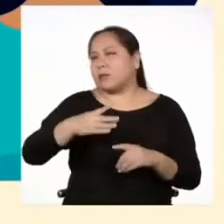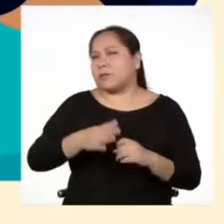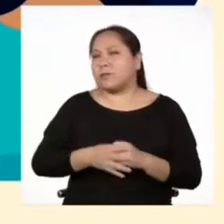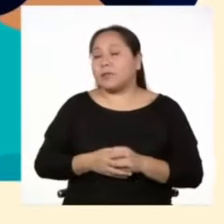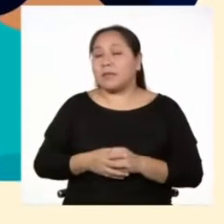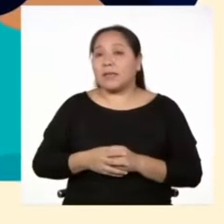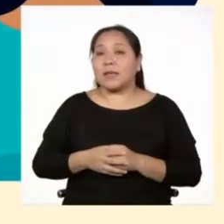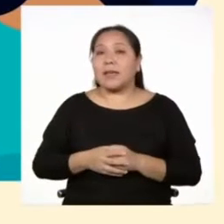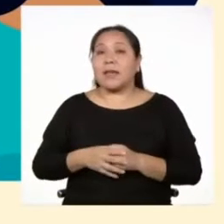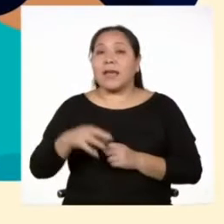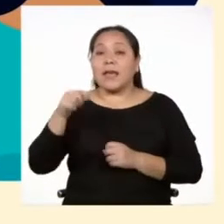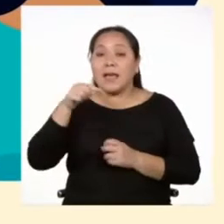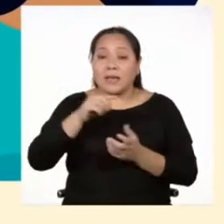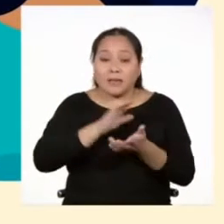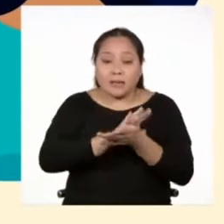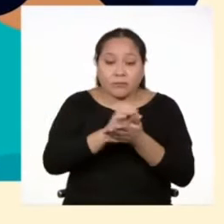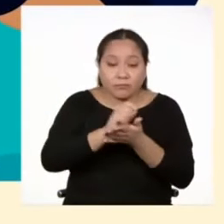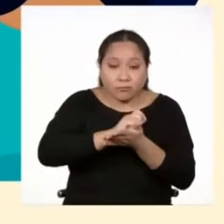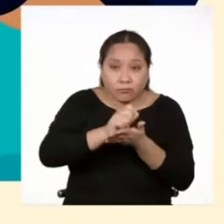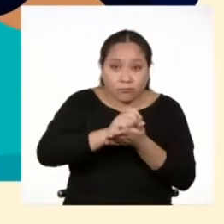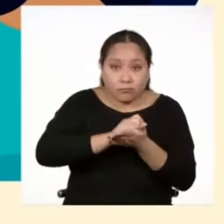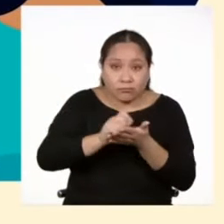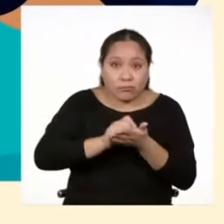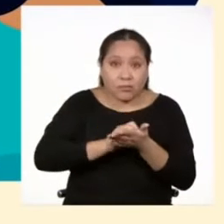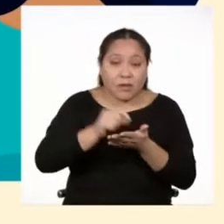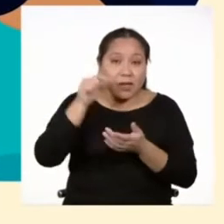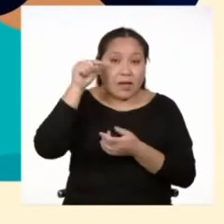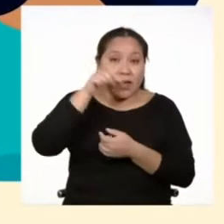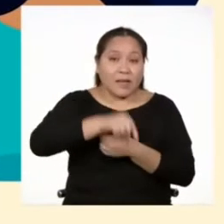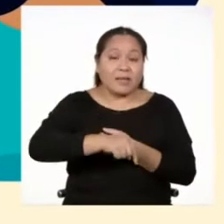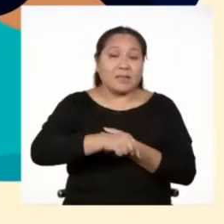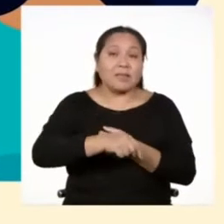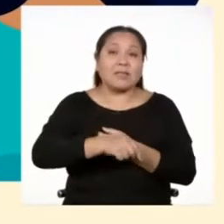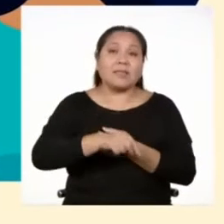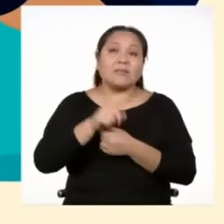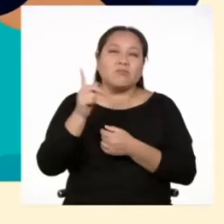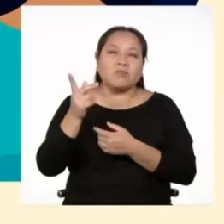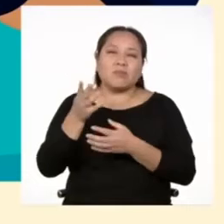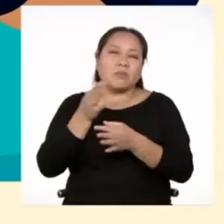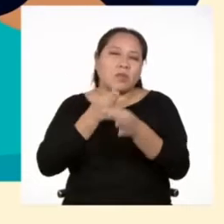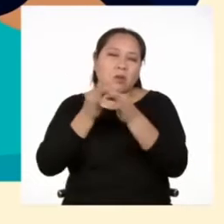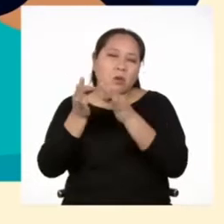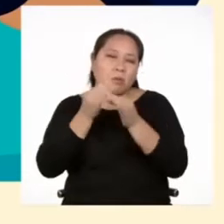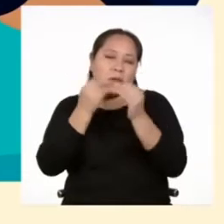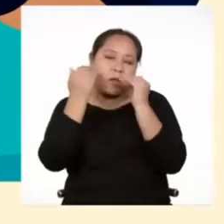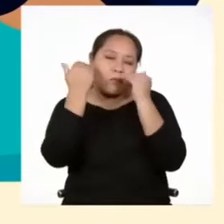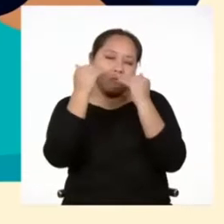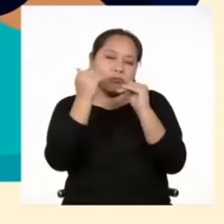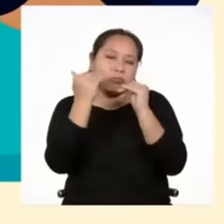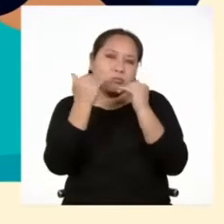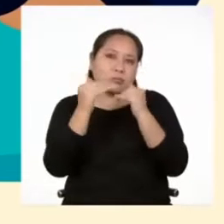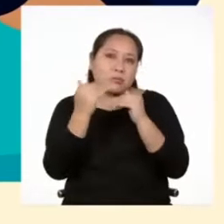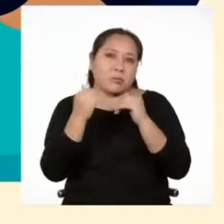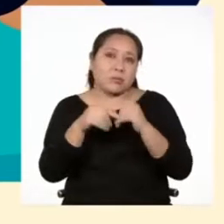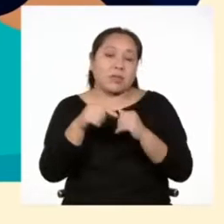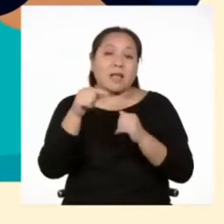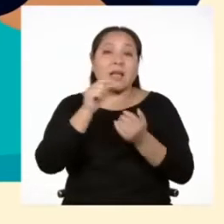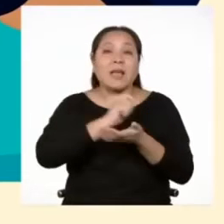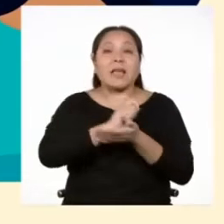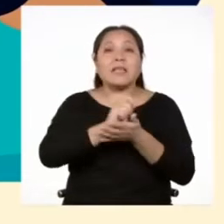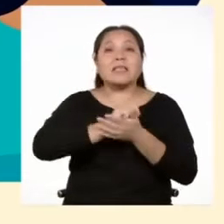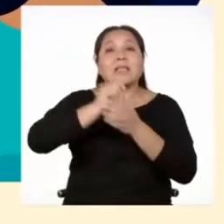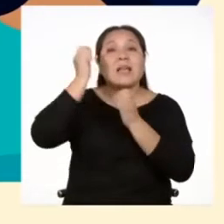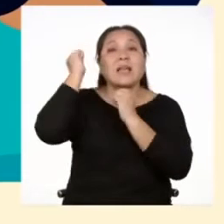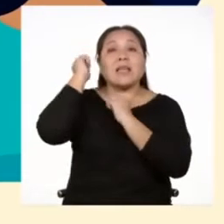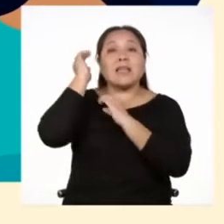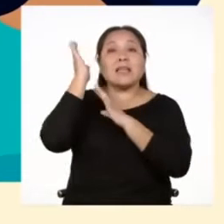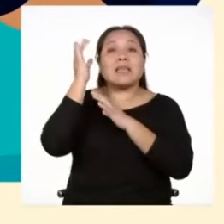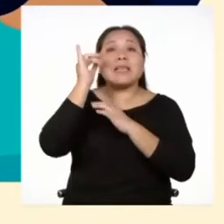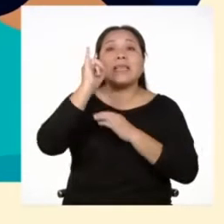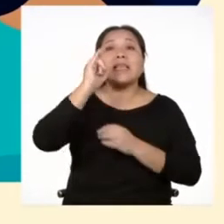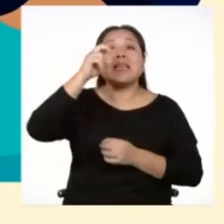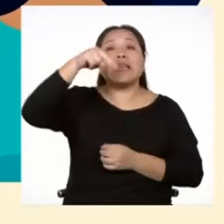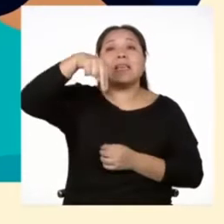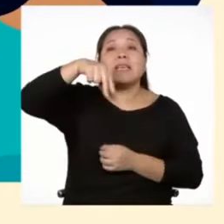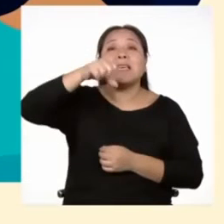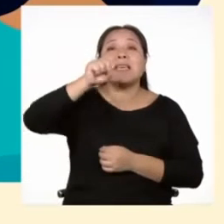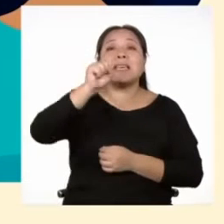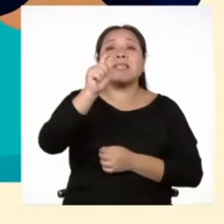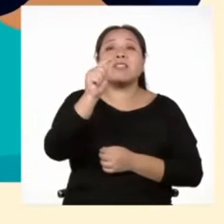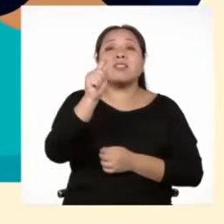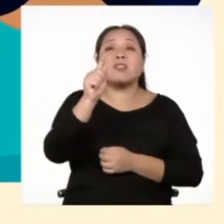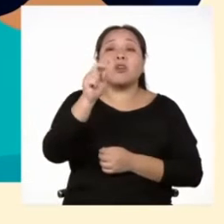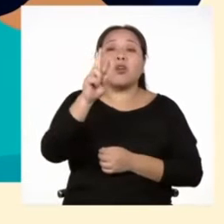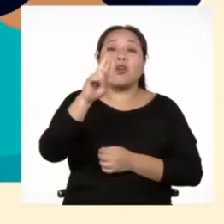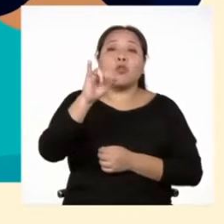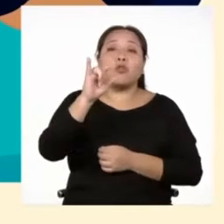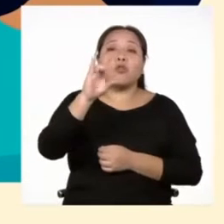El tipo de texto que escribiré. En este caso, dado que debo dar instrucciones, el texto será un instructivo. Otra decisión es